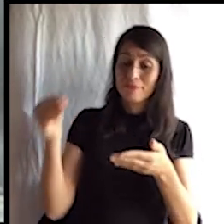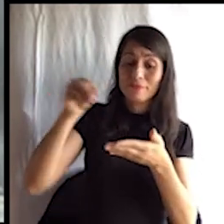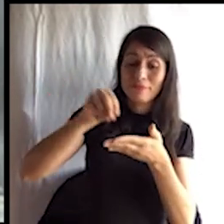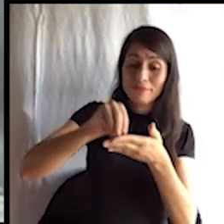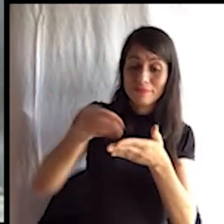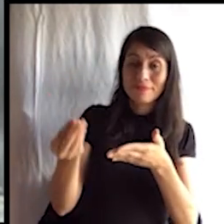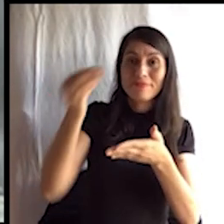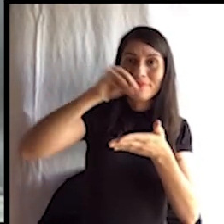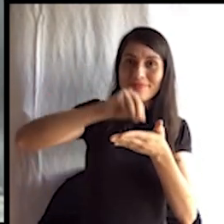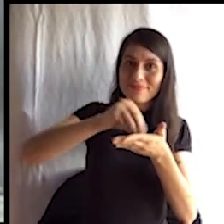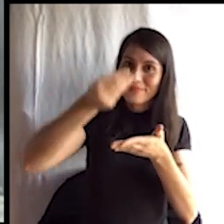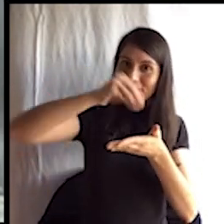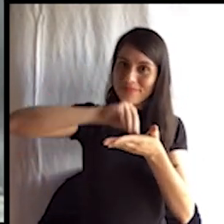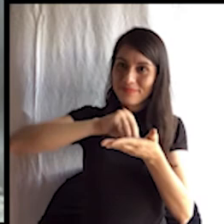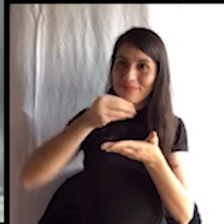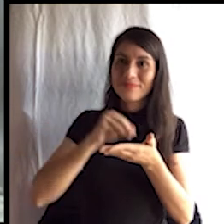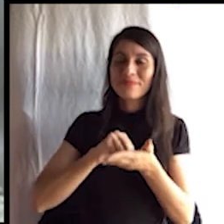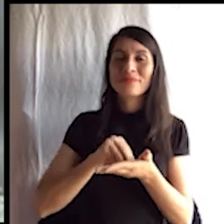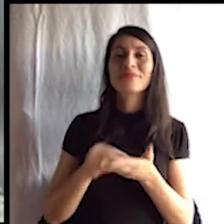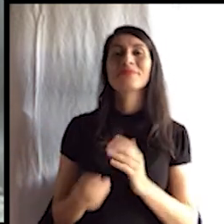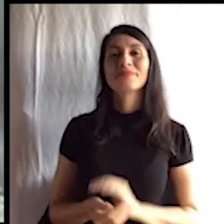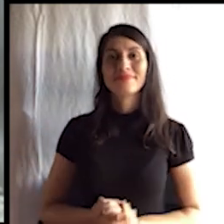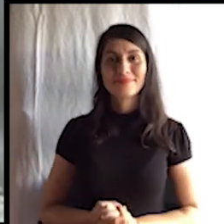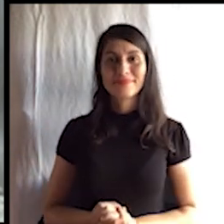punta de la lana.